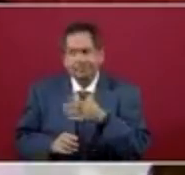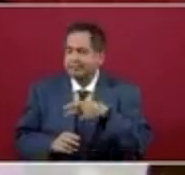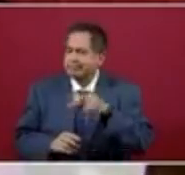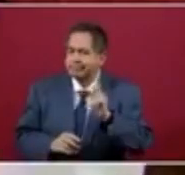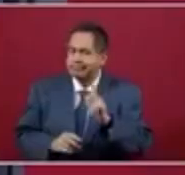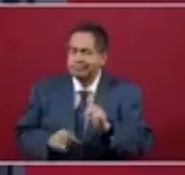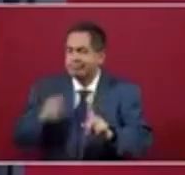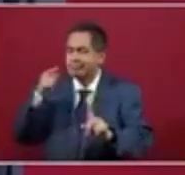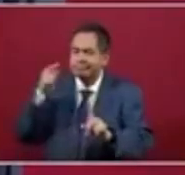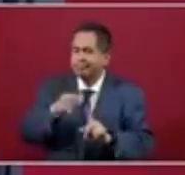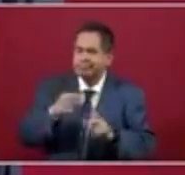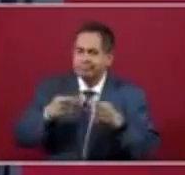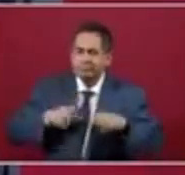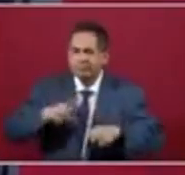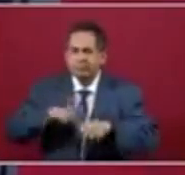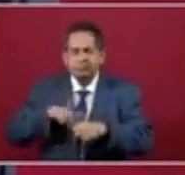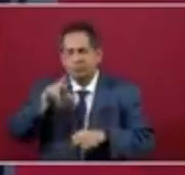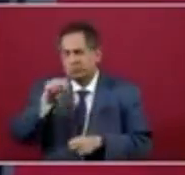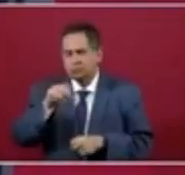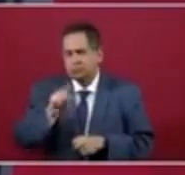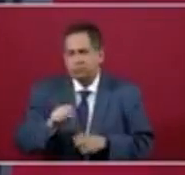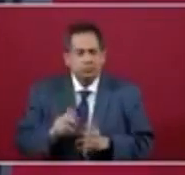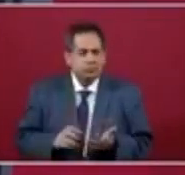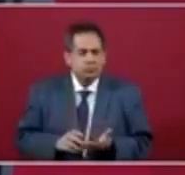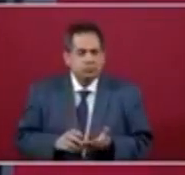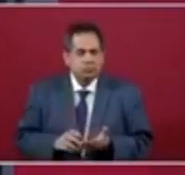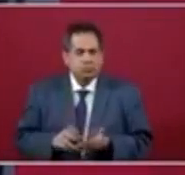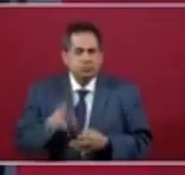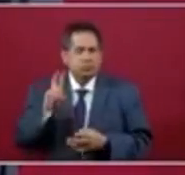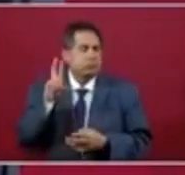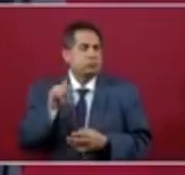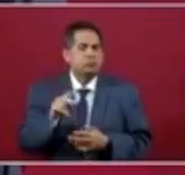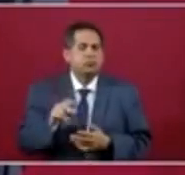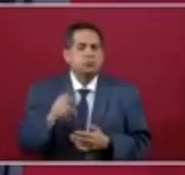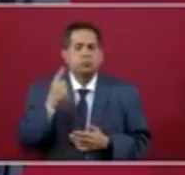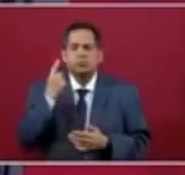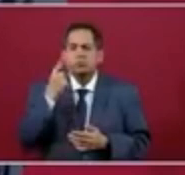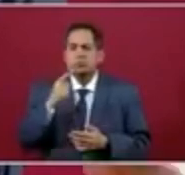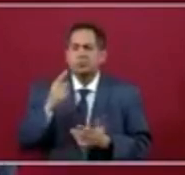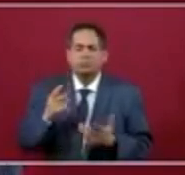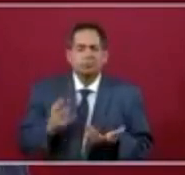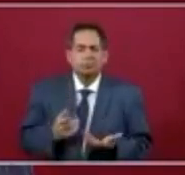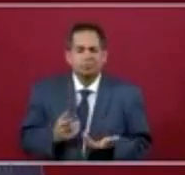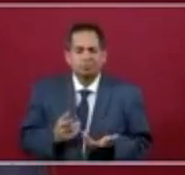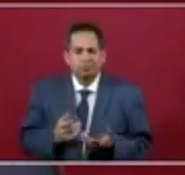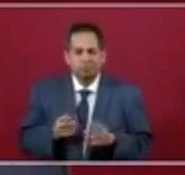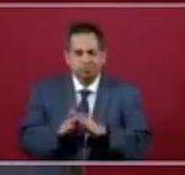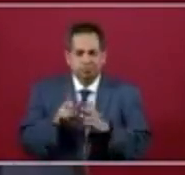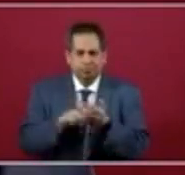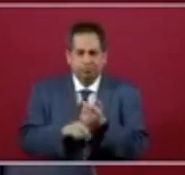lo personal, no es solo lo